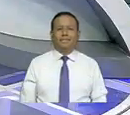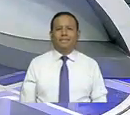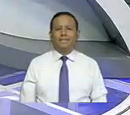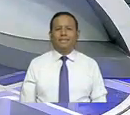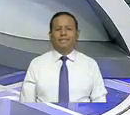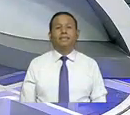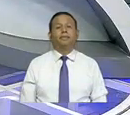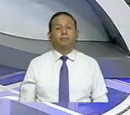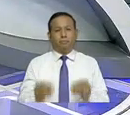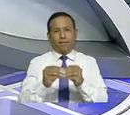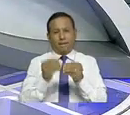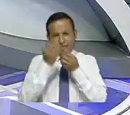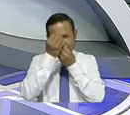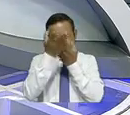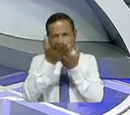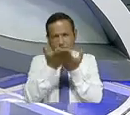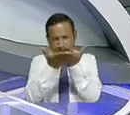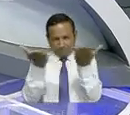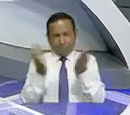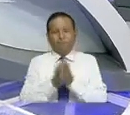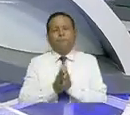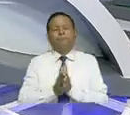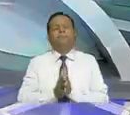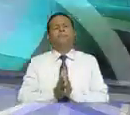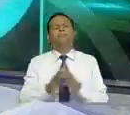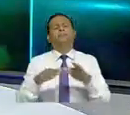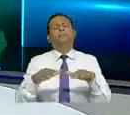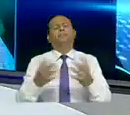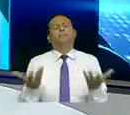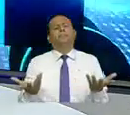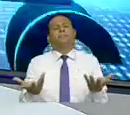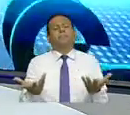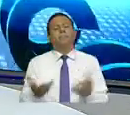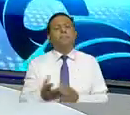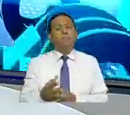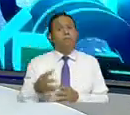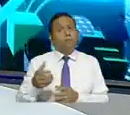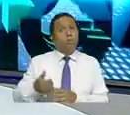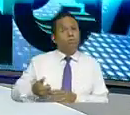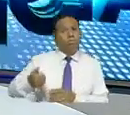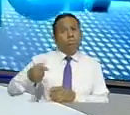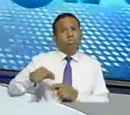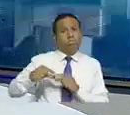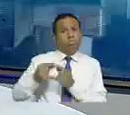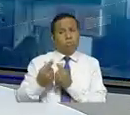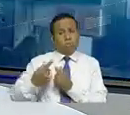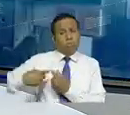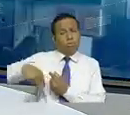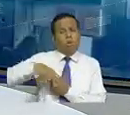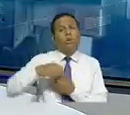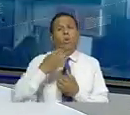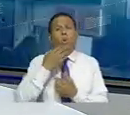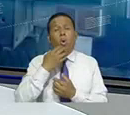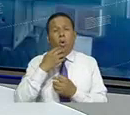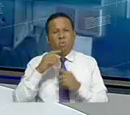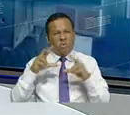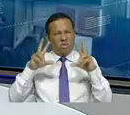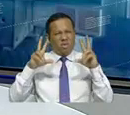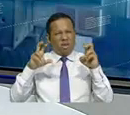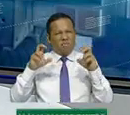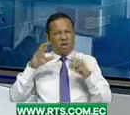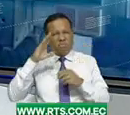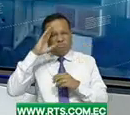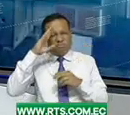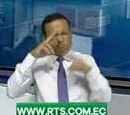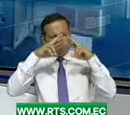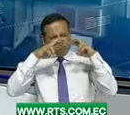Más información para todos ustedes, queridos televidentes. Unidades avanzadas de la Brigada de Selva Napo decomisaron importantes cantidades